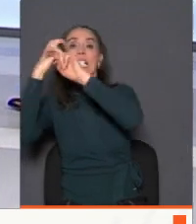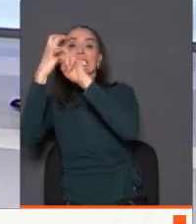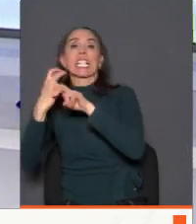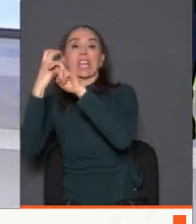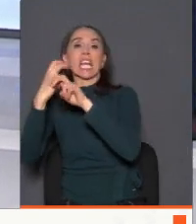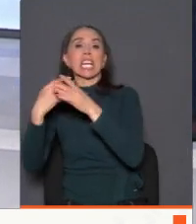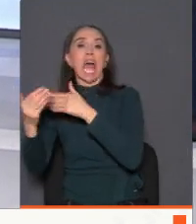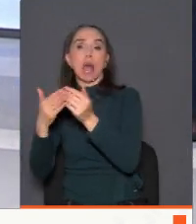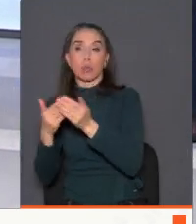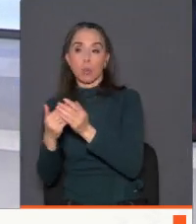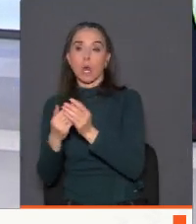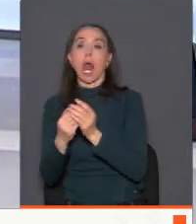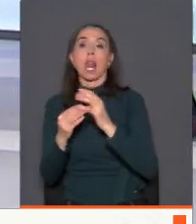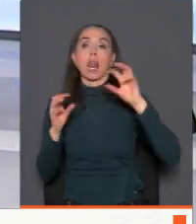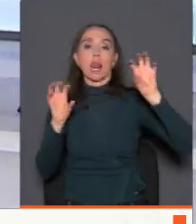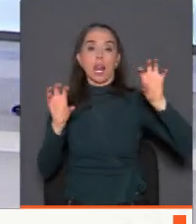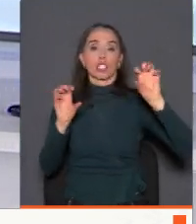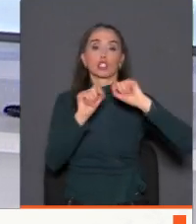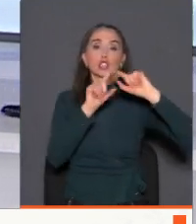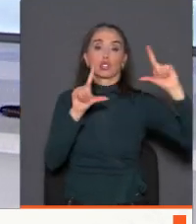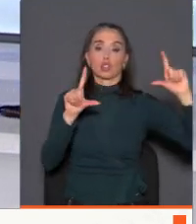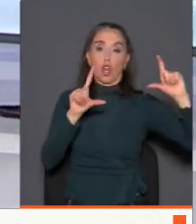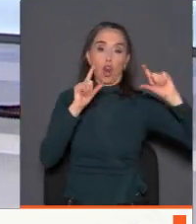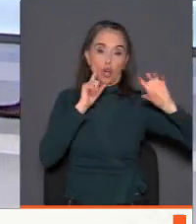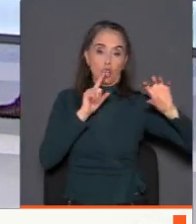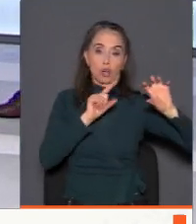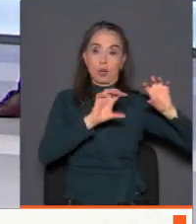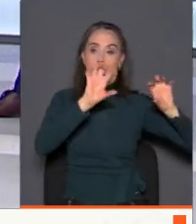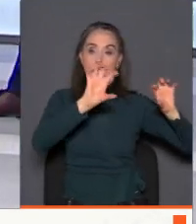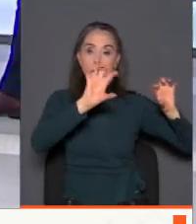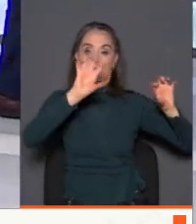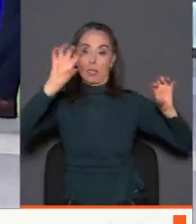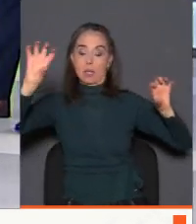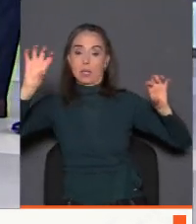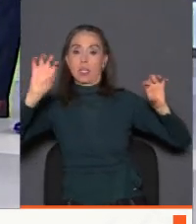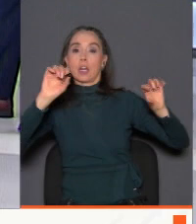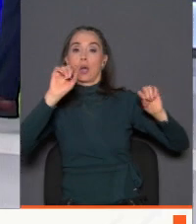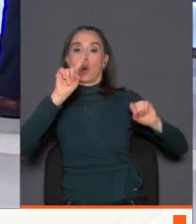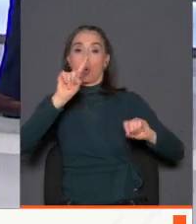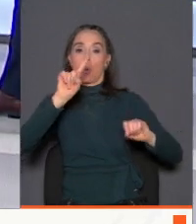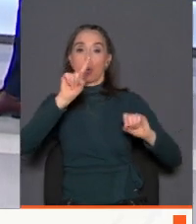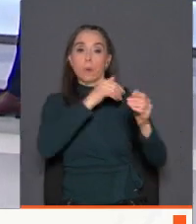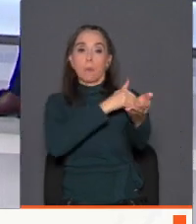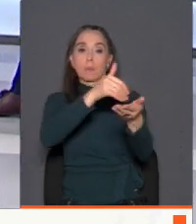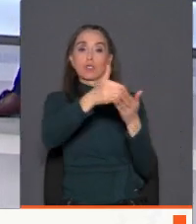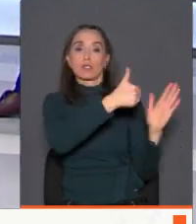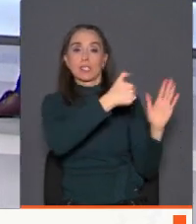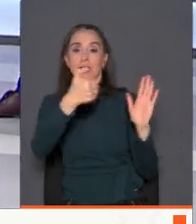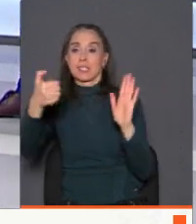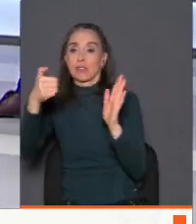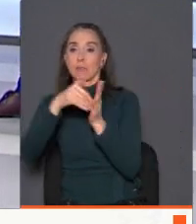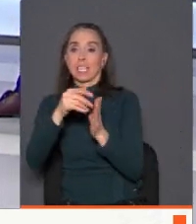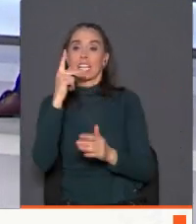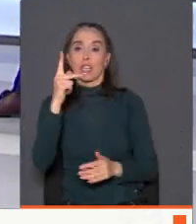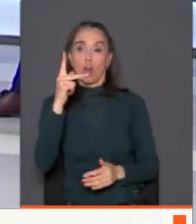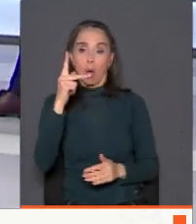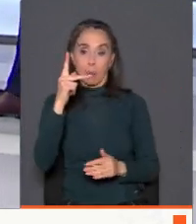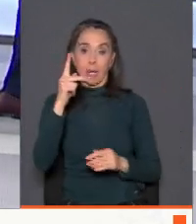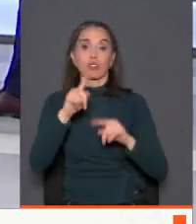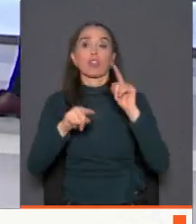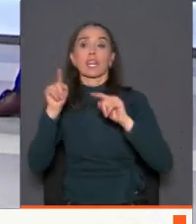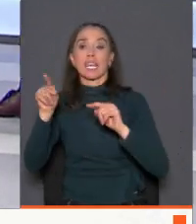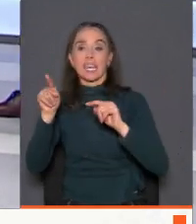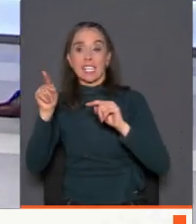Sol. Está mucho más lejos, a 1,6 millones de kilómetros de la Tierra, orbitando el Sol además, o sea, hace la